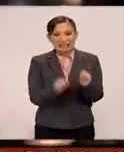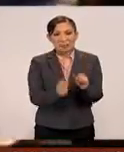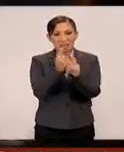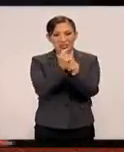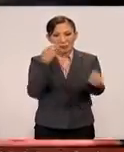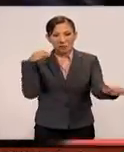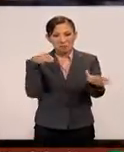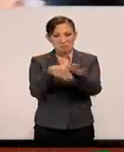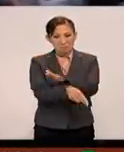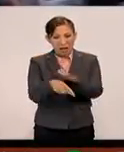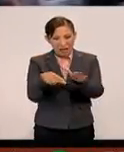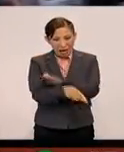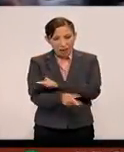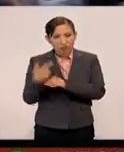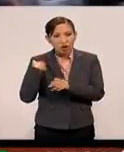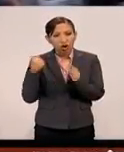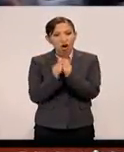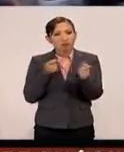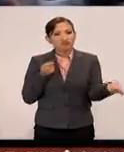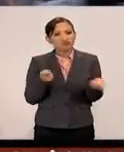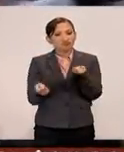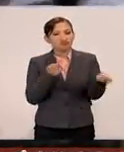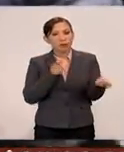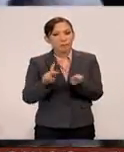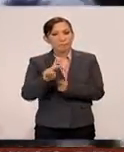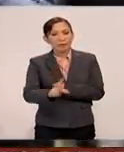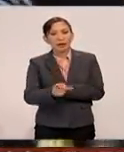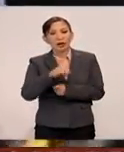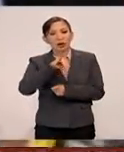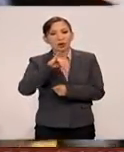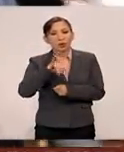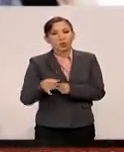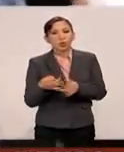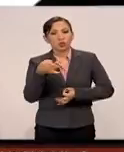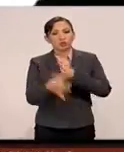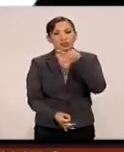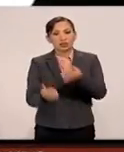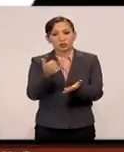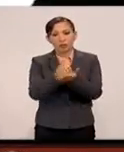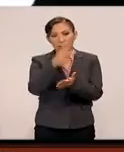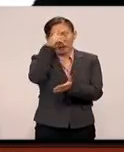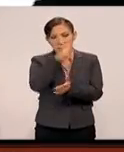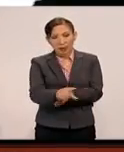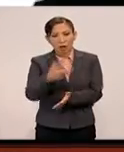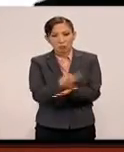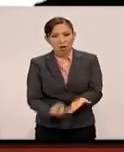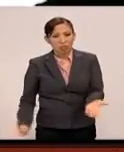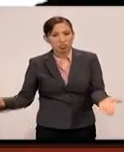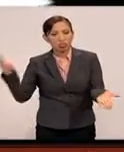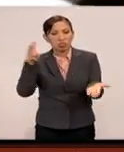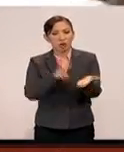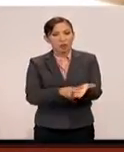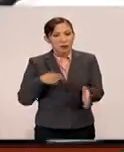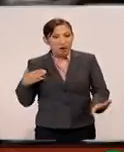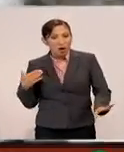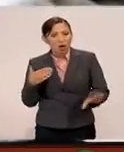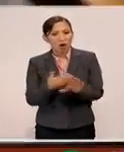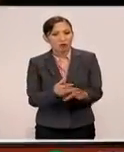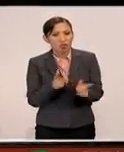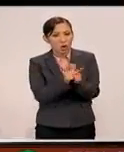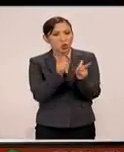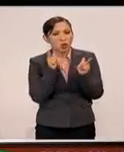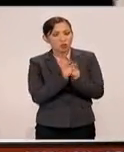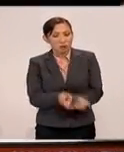transporte colectivo Metro, en coordinación con la Procuraduría de Justicia de la Ciudad de México, redoblará la tarea de combatir las bandas